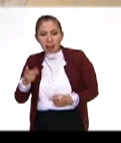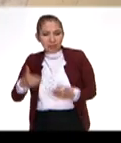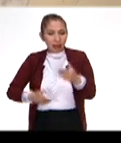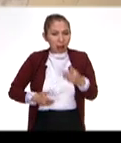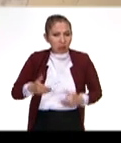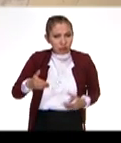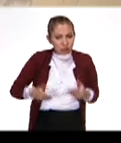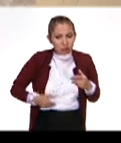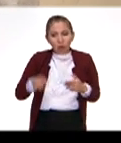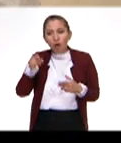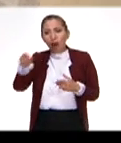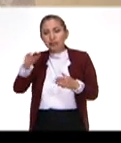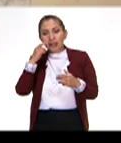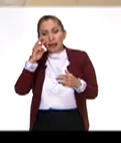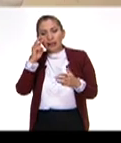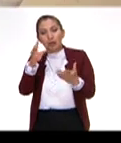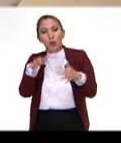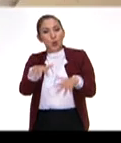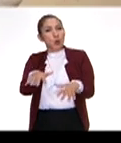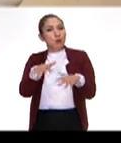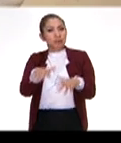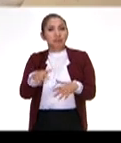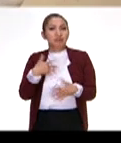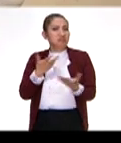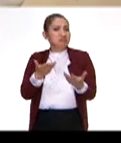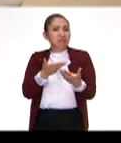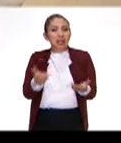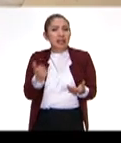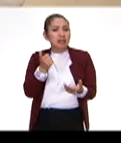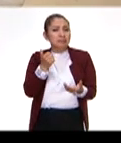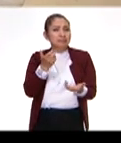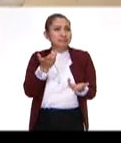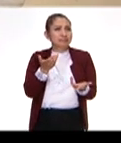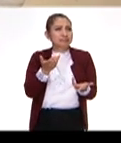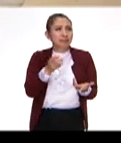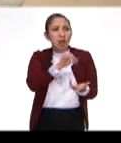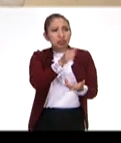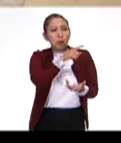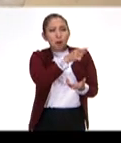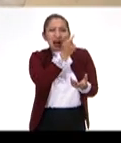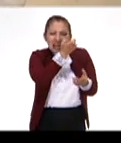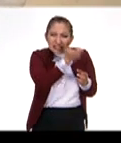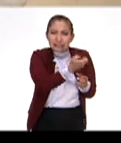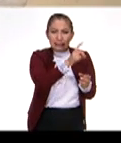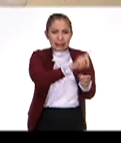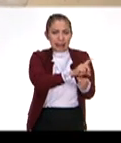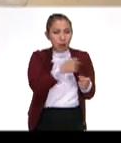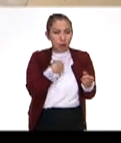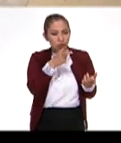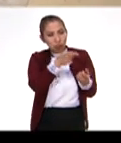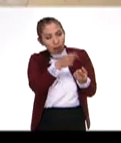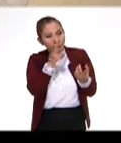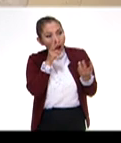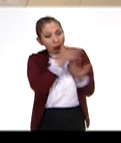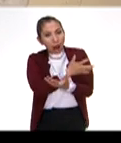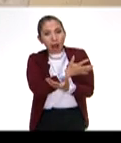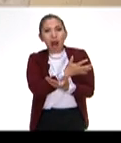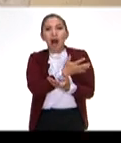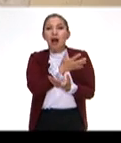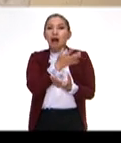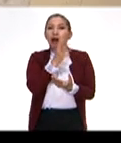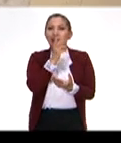dramaturgia, hacia la expectación. No hay nada que disfrute más como ese instante de oscuro